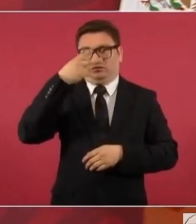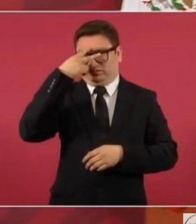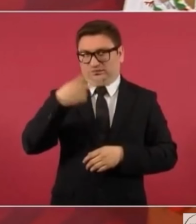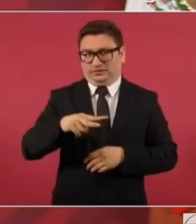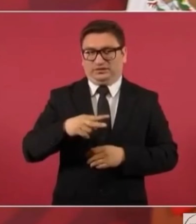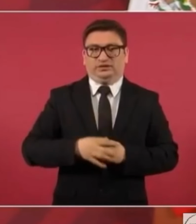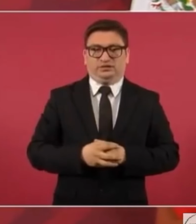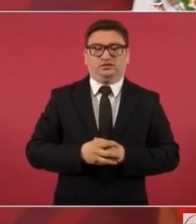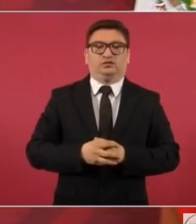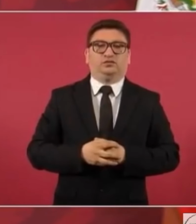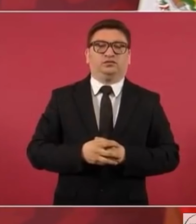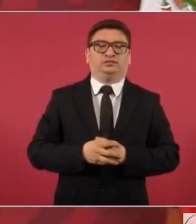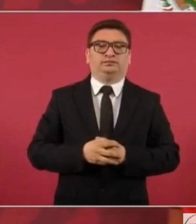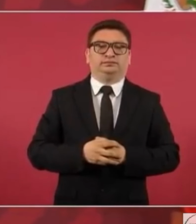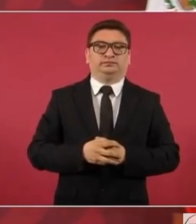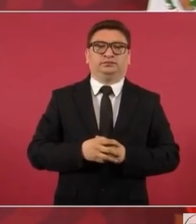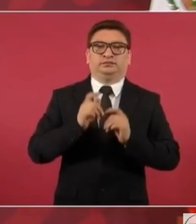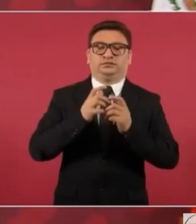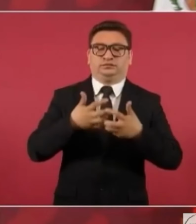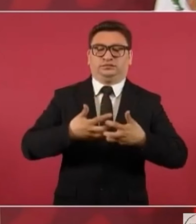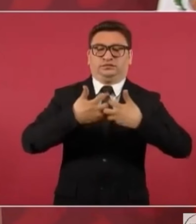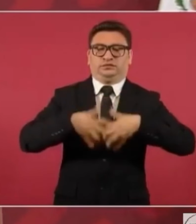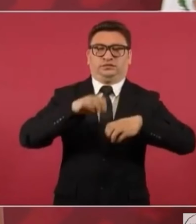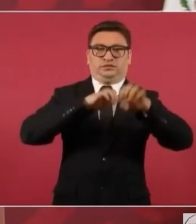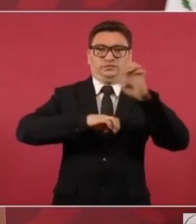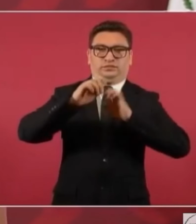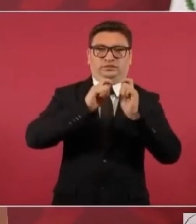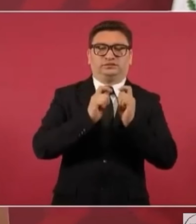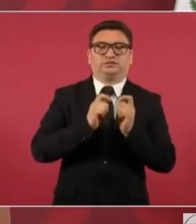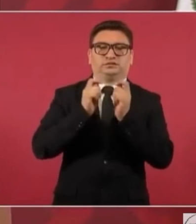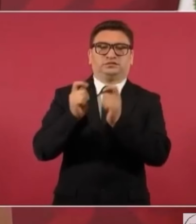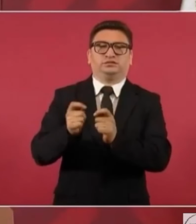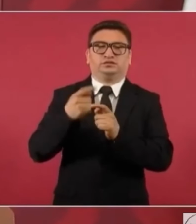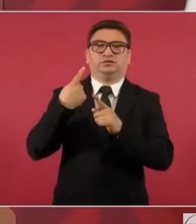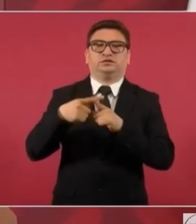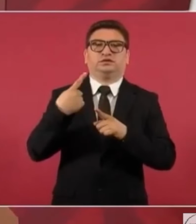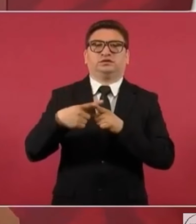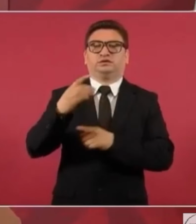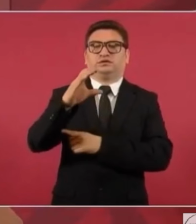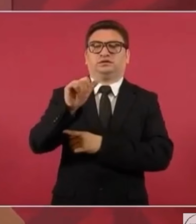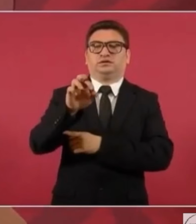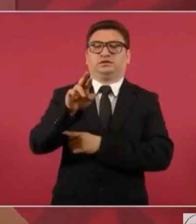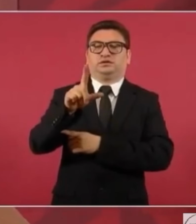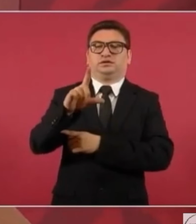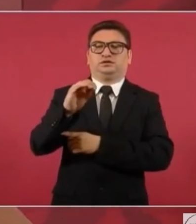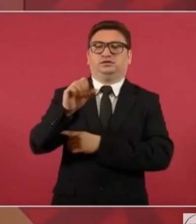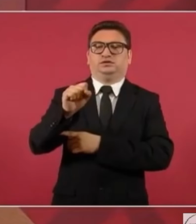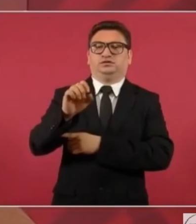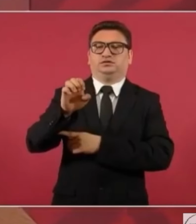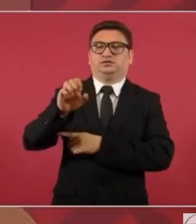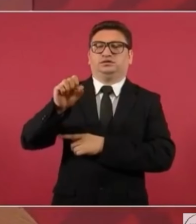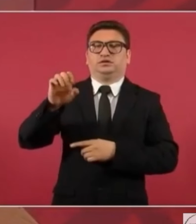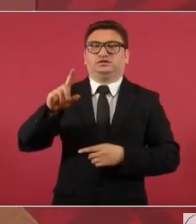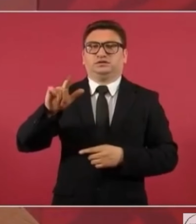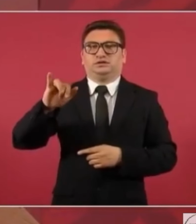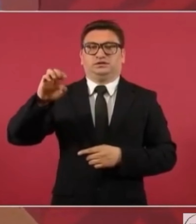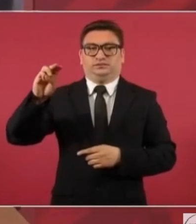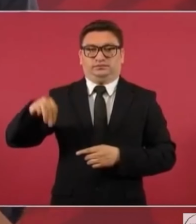que tocó la empresa a Carlos Slim, se enojó muchísimo